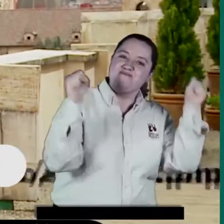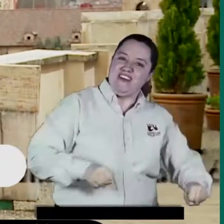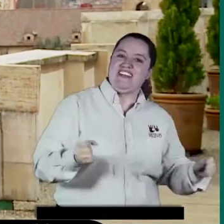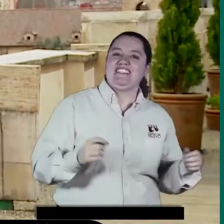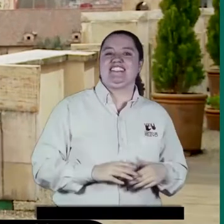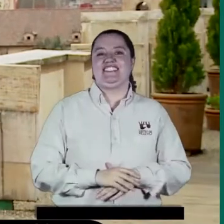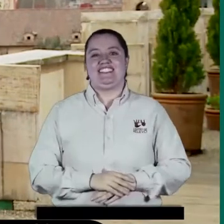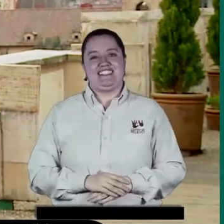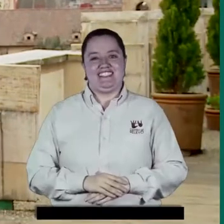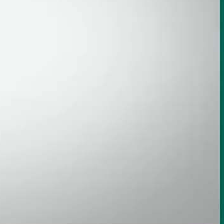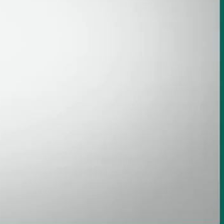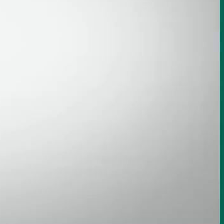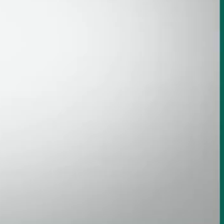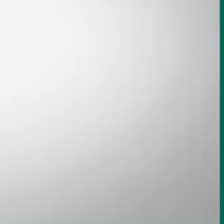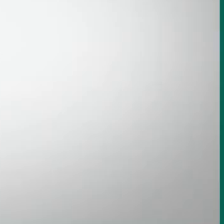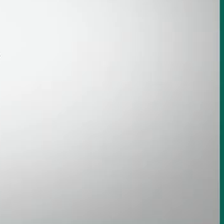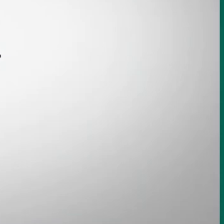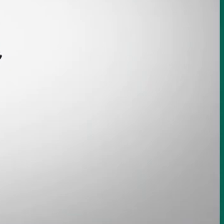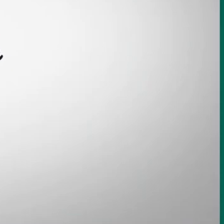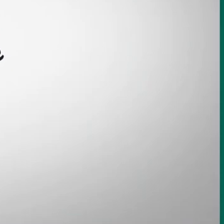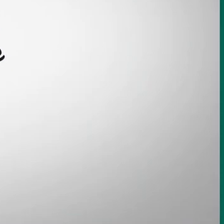porque lo hacemos de corazón